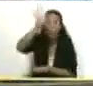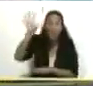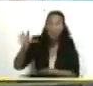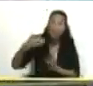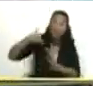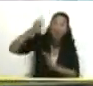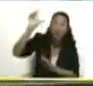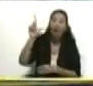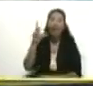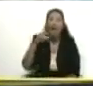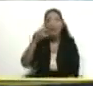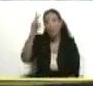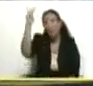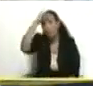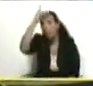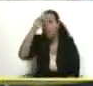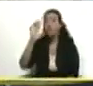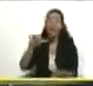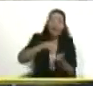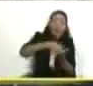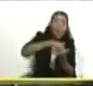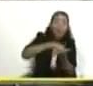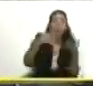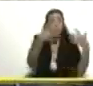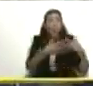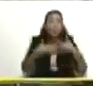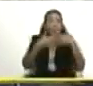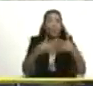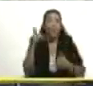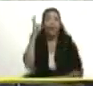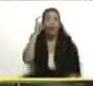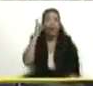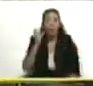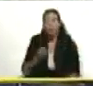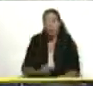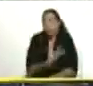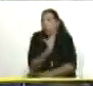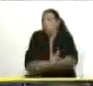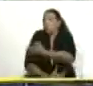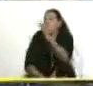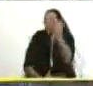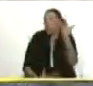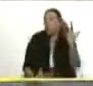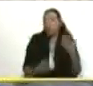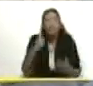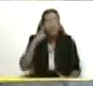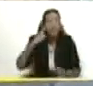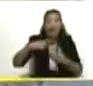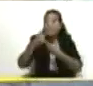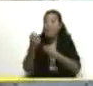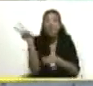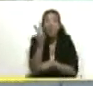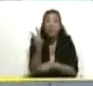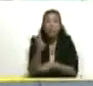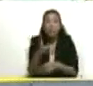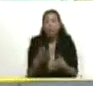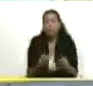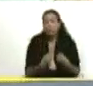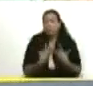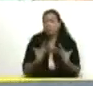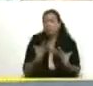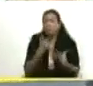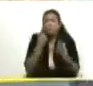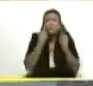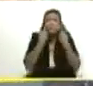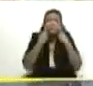en Lima o en Nueva York y le toca ese ritmo, no, hombre, eso le mueve todo.